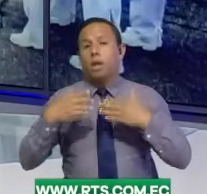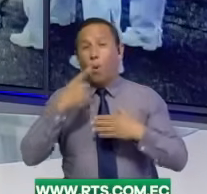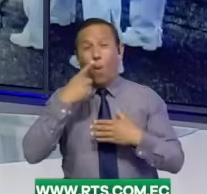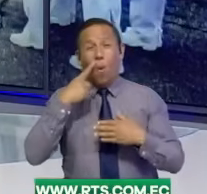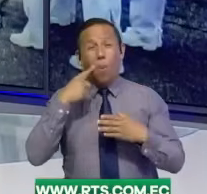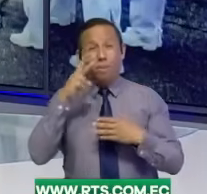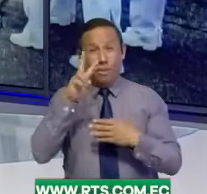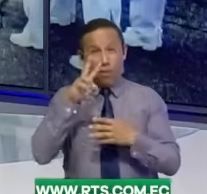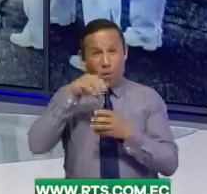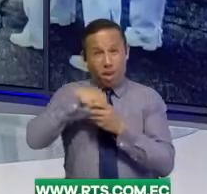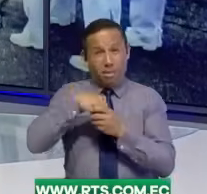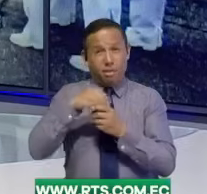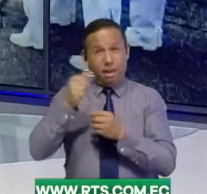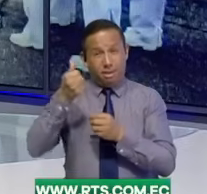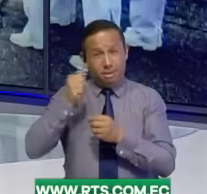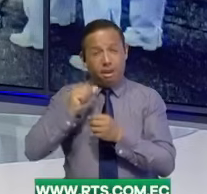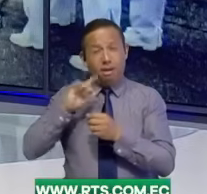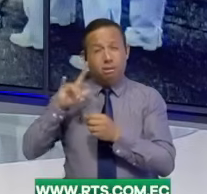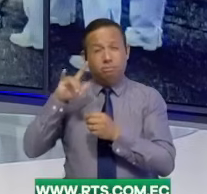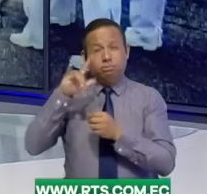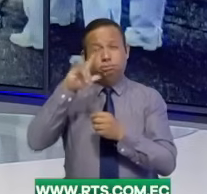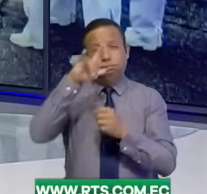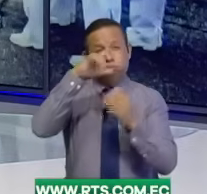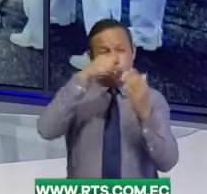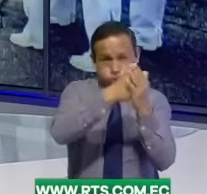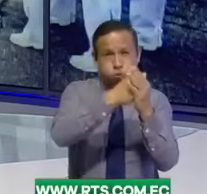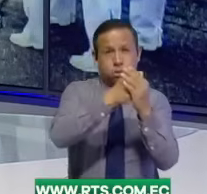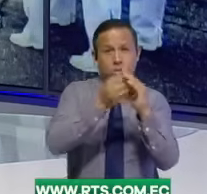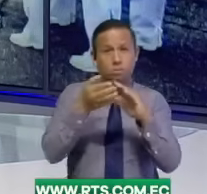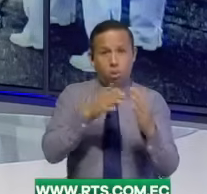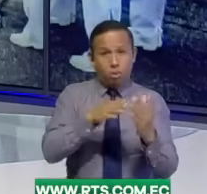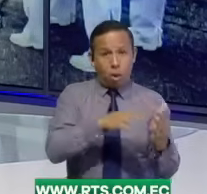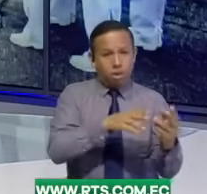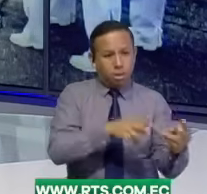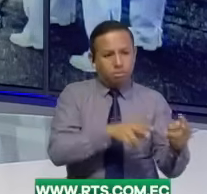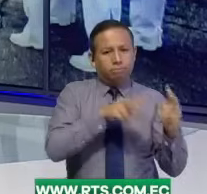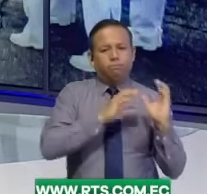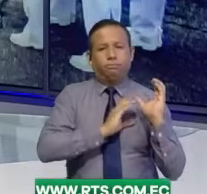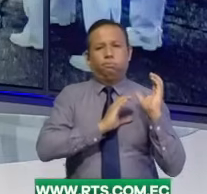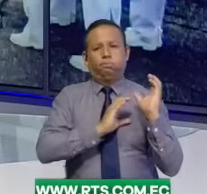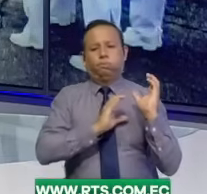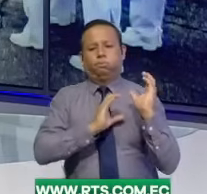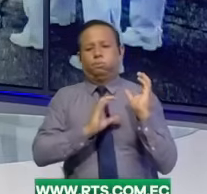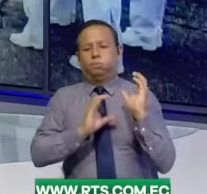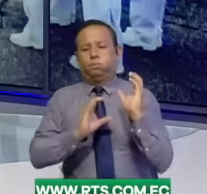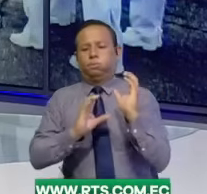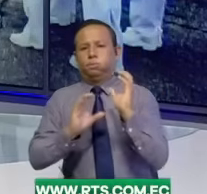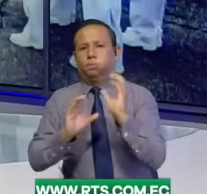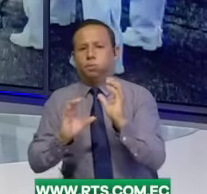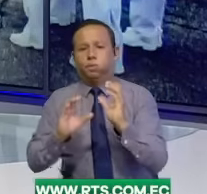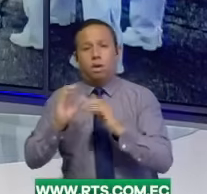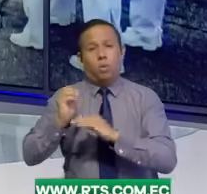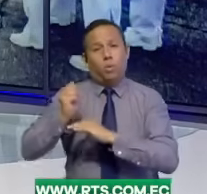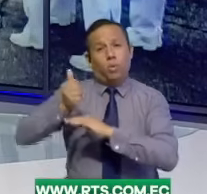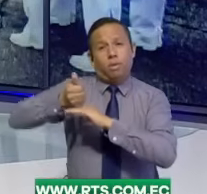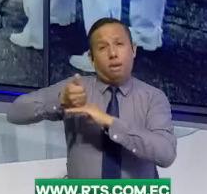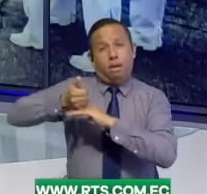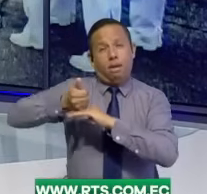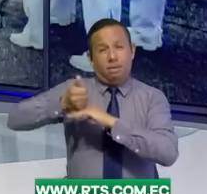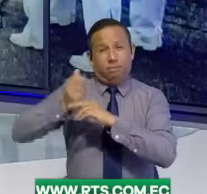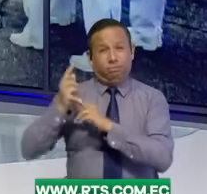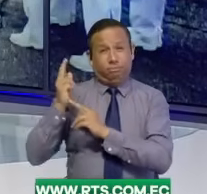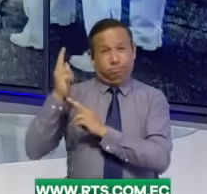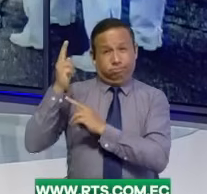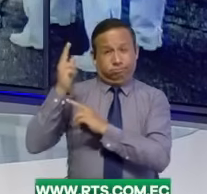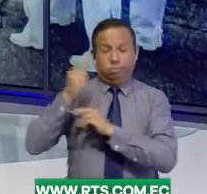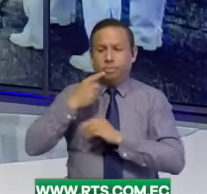que fallecieron tras la caída del helicóptero en el cual viajaban. El comandante general de la Armada señaló que se dispuso la creación